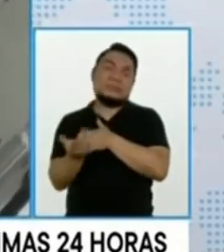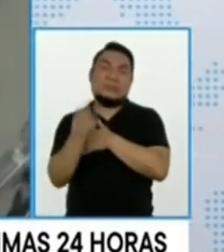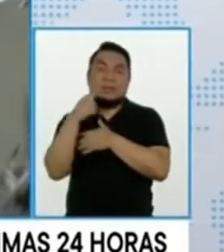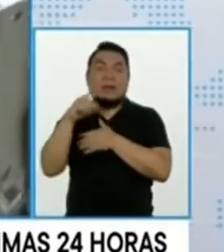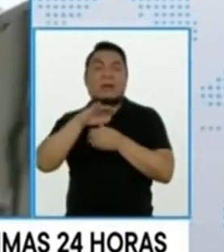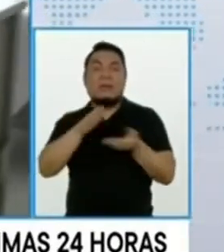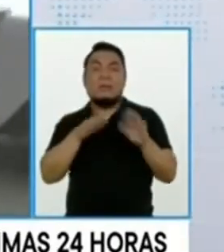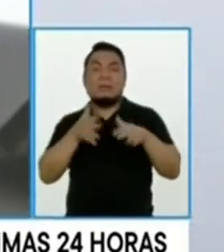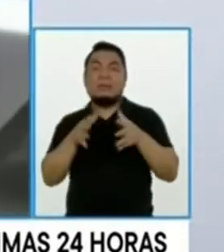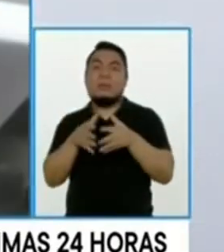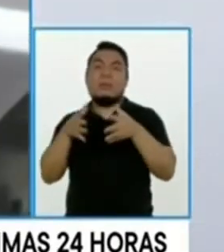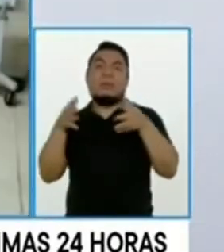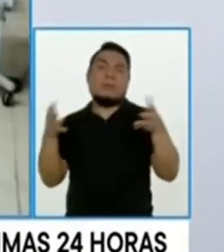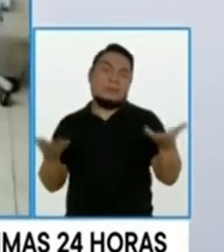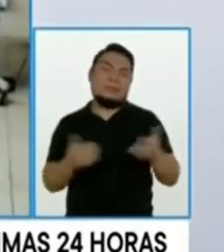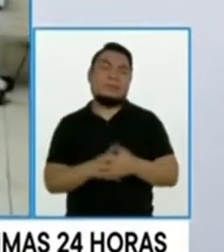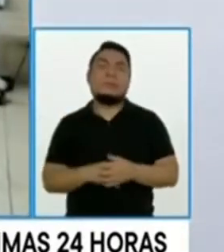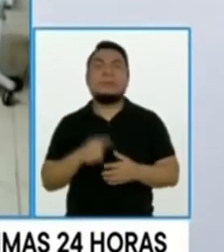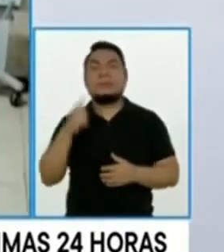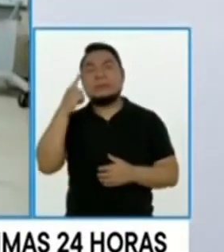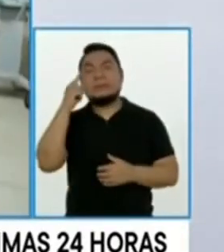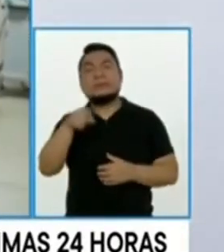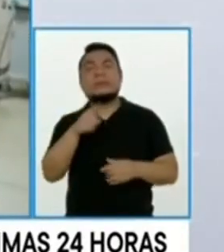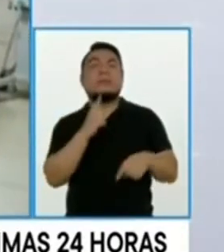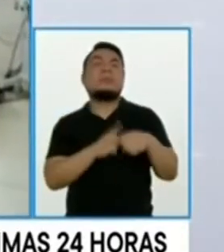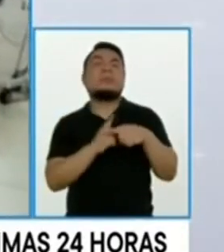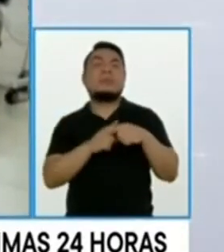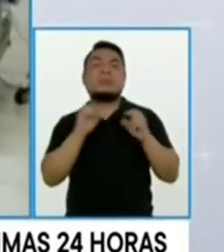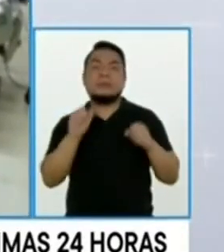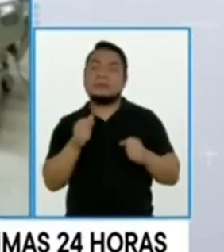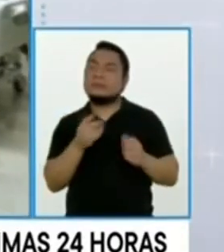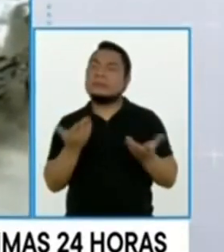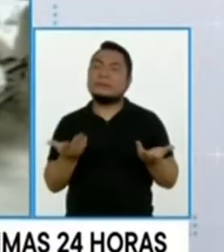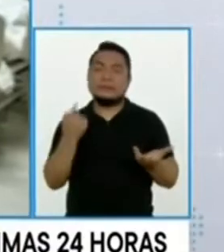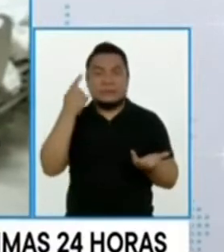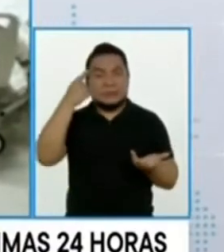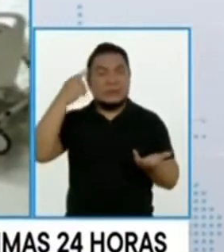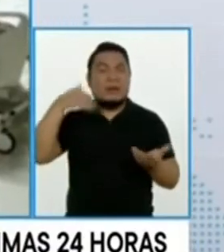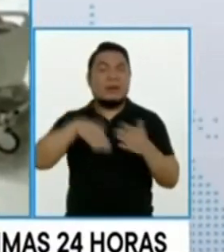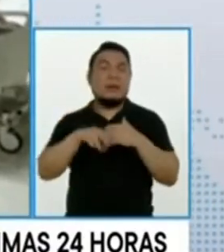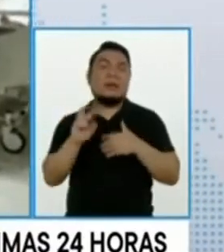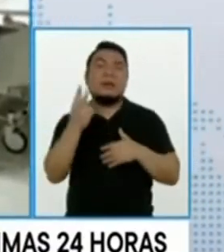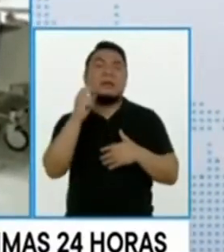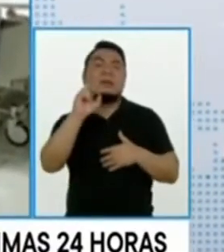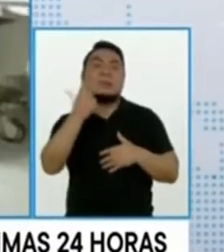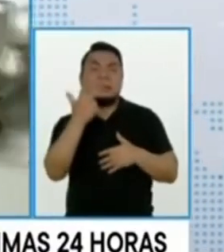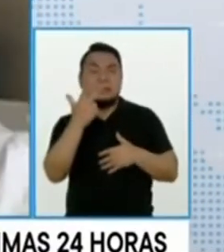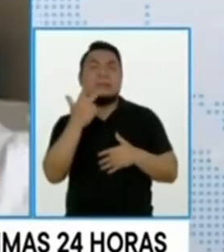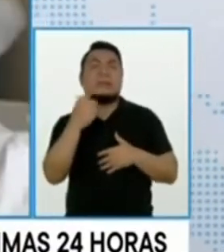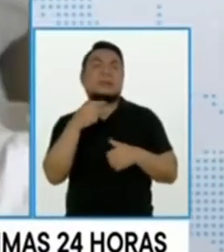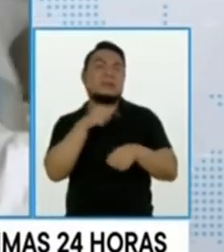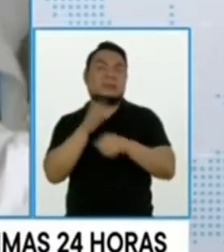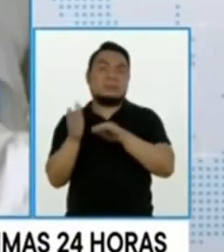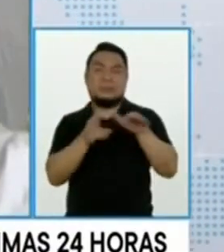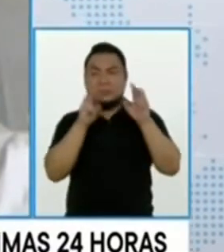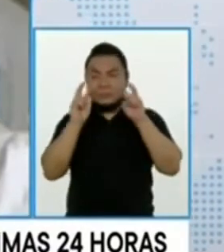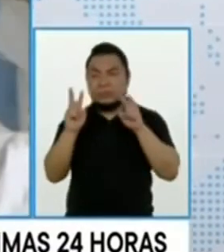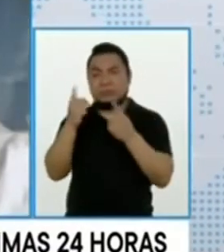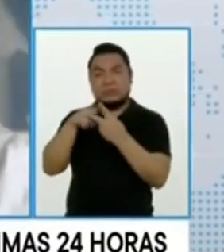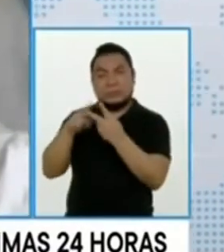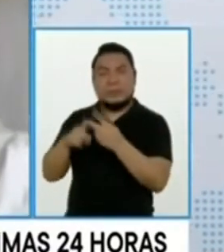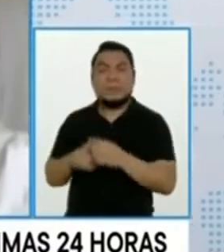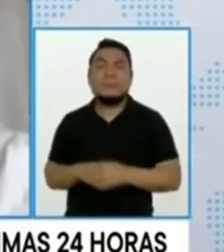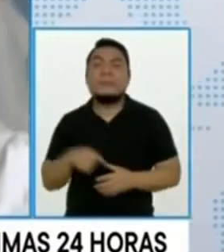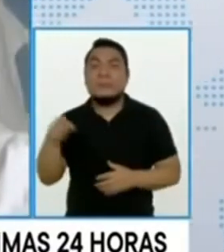curvas de fallecidos siguen disparándose, ¿no? La positividad es un factor que entra en un segundo o tercer plano si es que vemos primero estas dos. Claro, pero